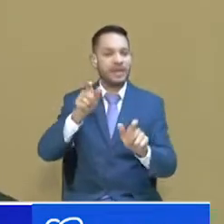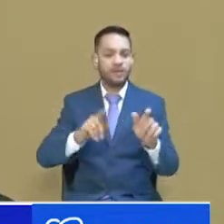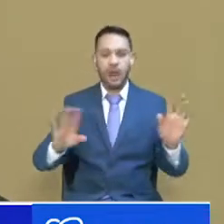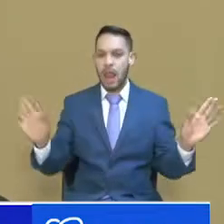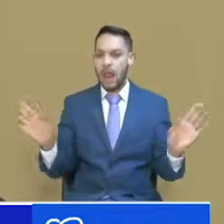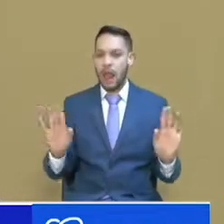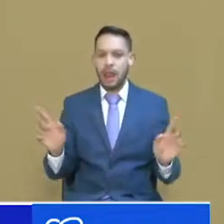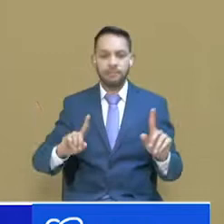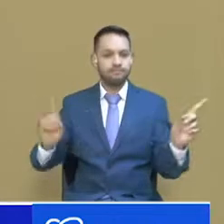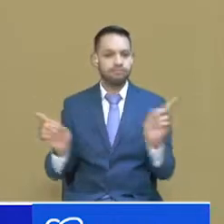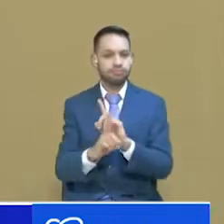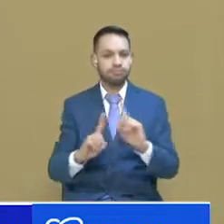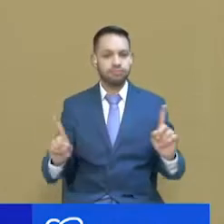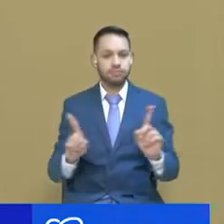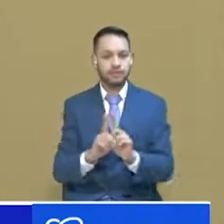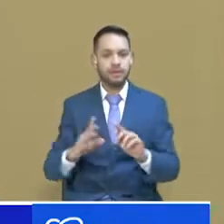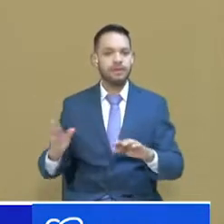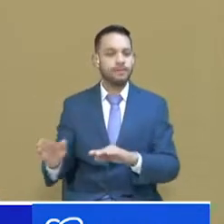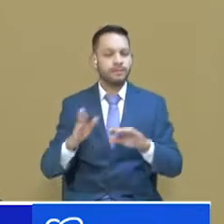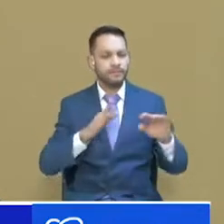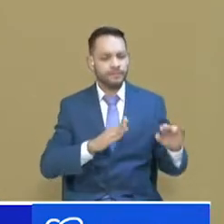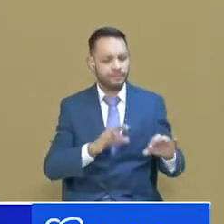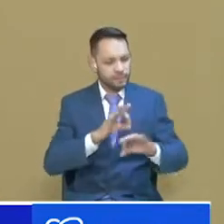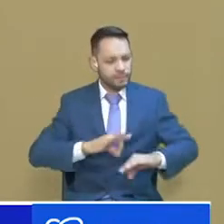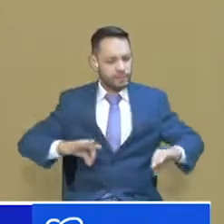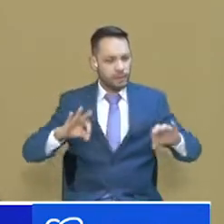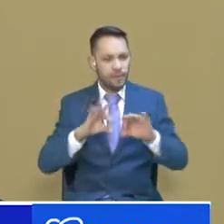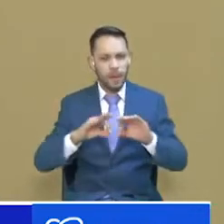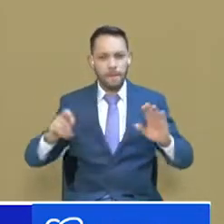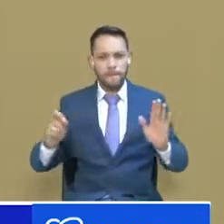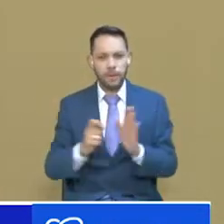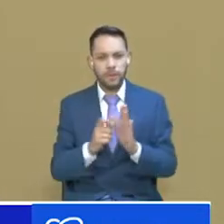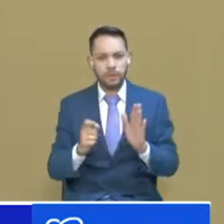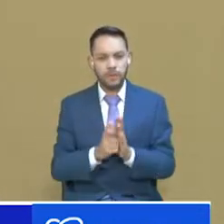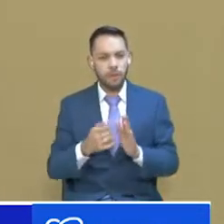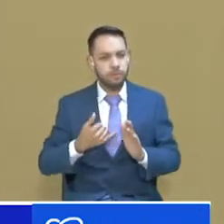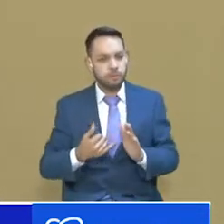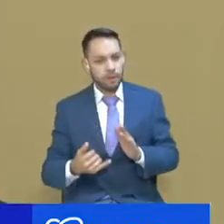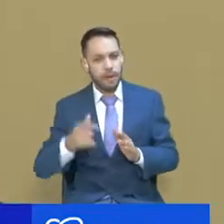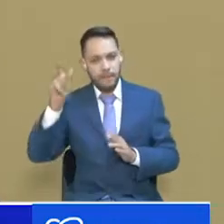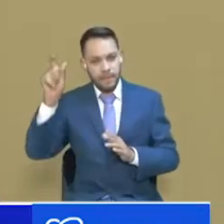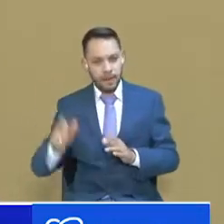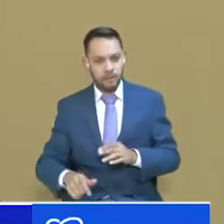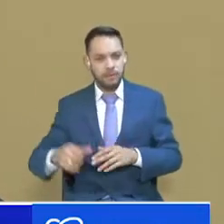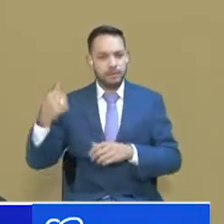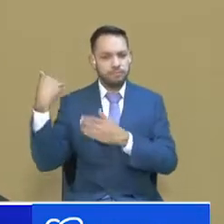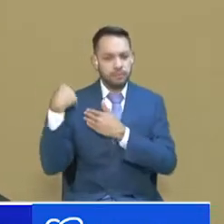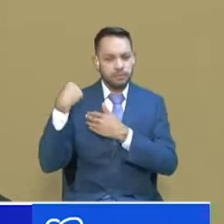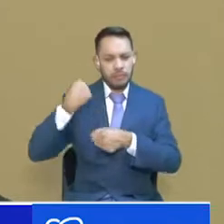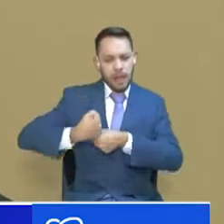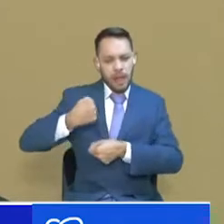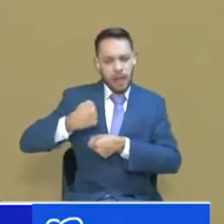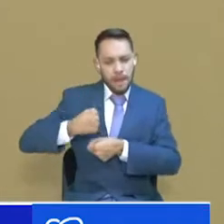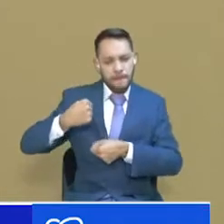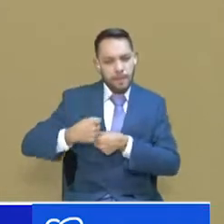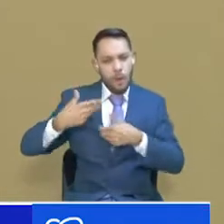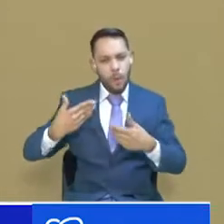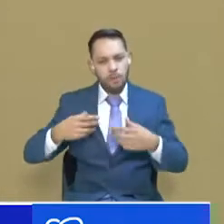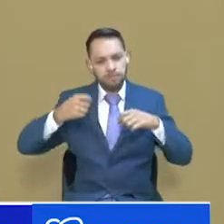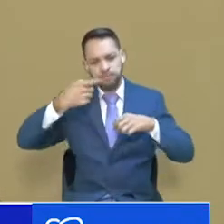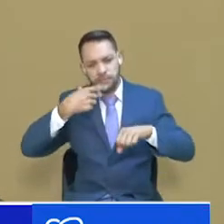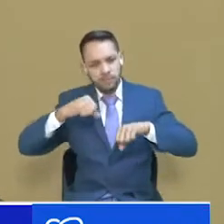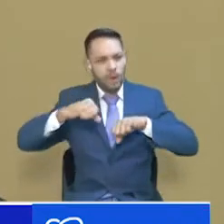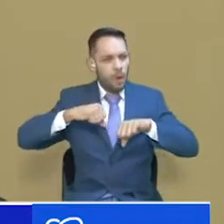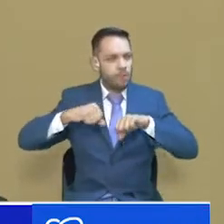tenemos un punto crítico donde nosotros ya tenemos personal técnico revisando cómo vamos a ampliar